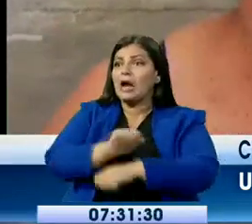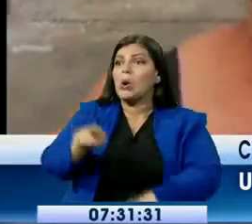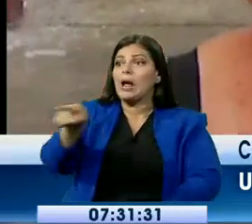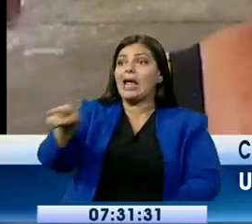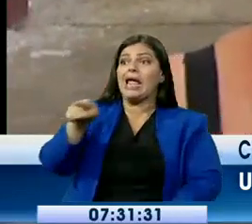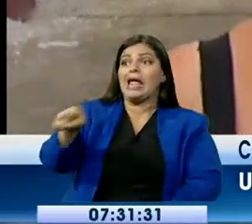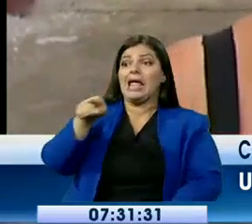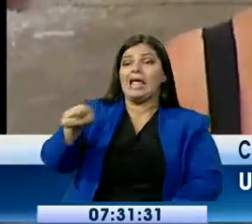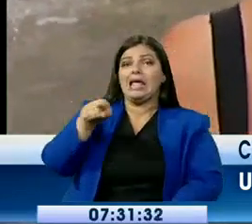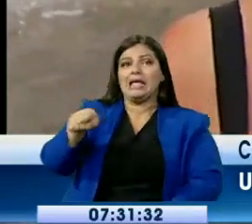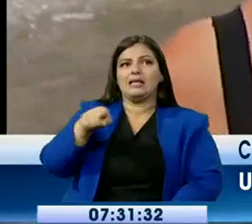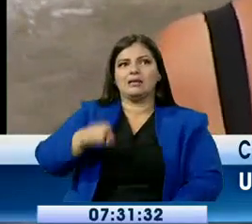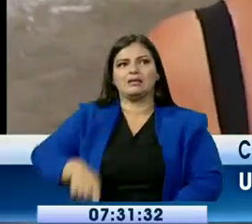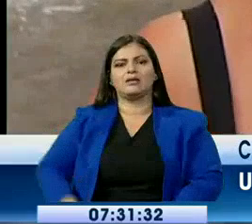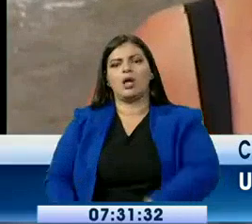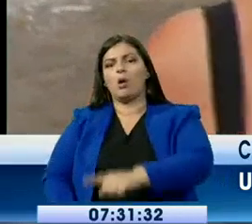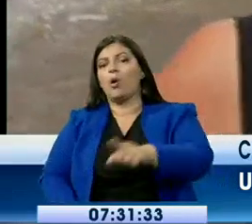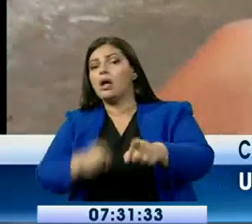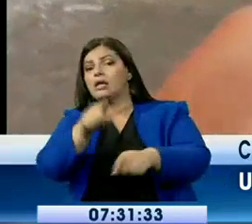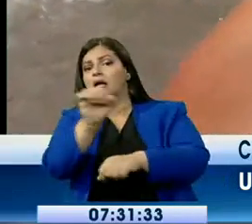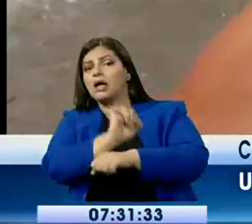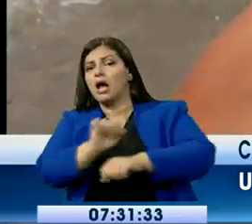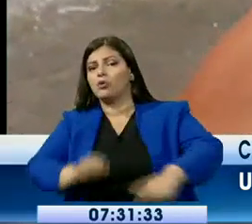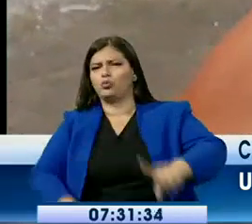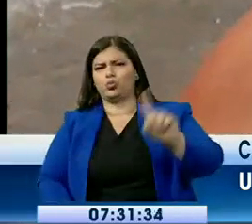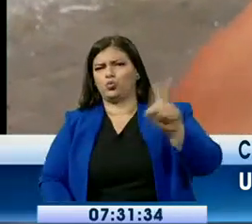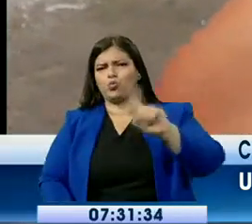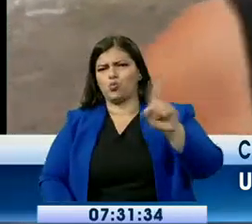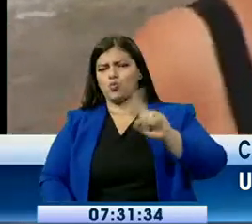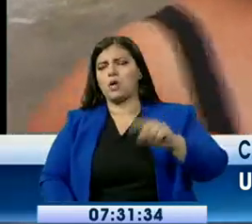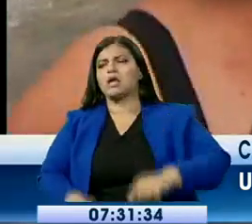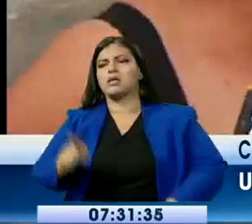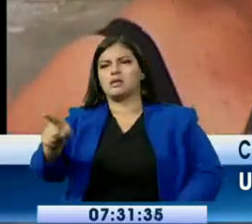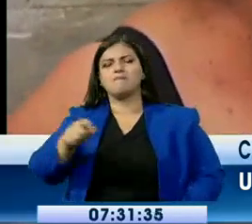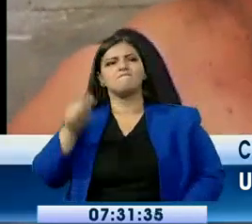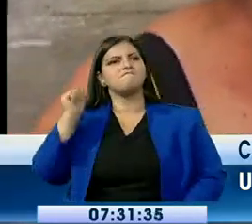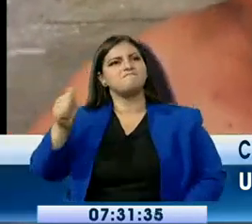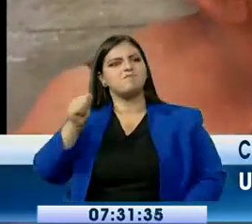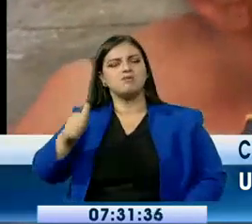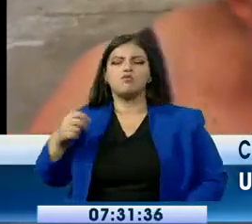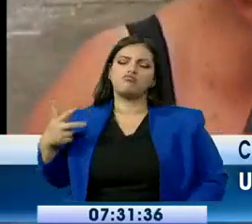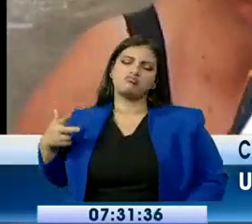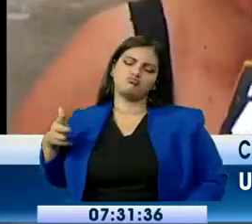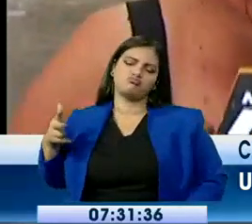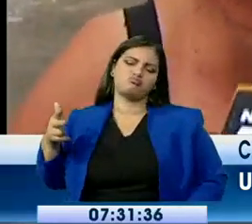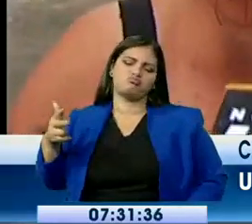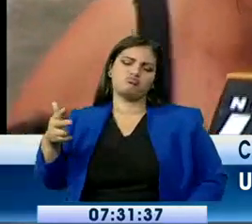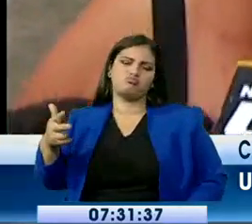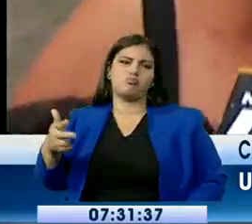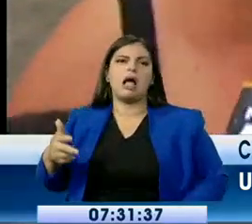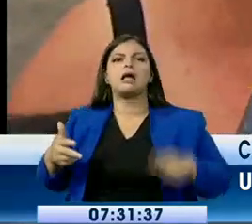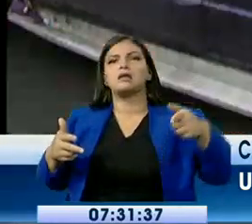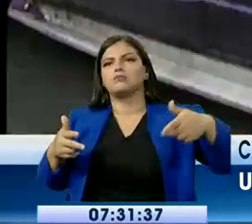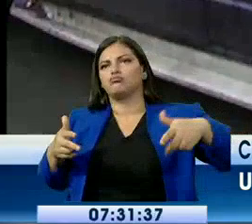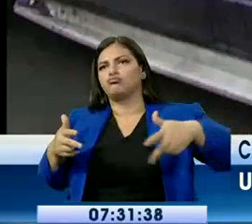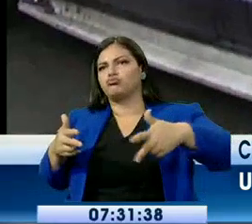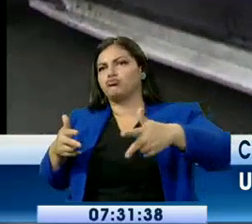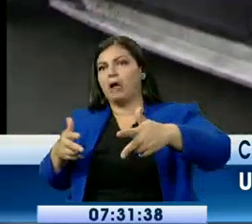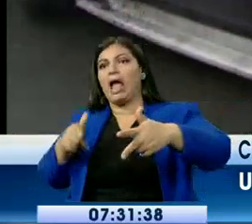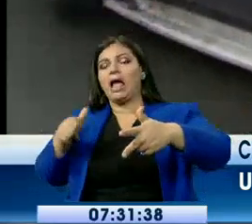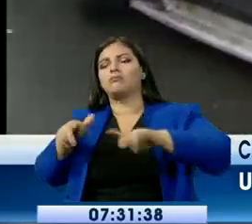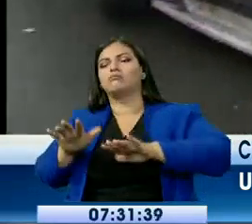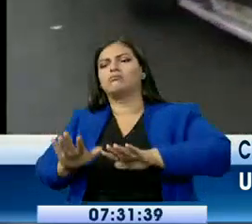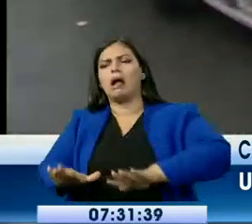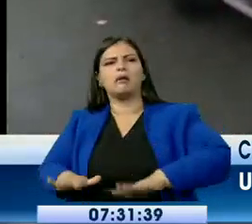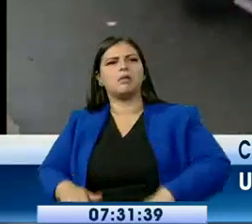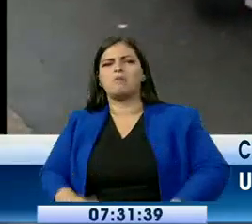Sí, él lo respetó. Esta es la principal y ellos tenían que ver, esperar que el otro carro pase. Solo quedó un